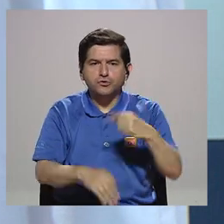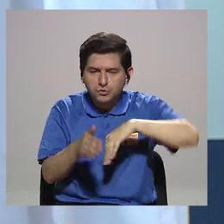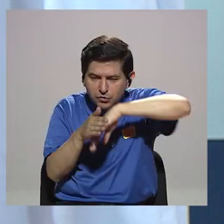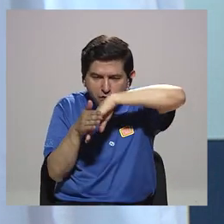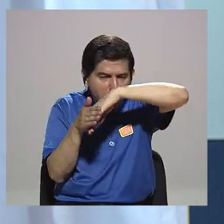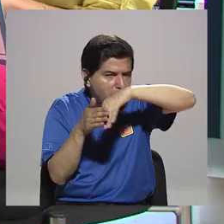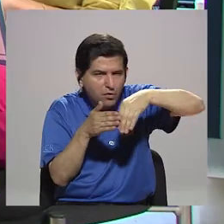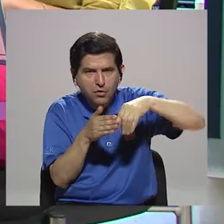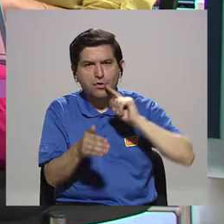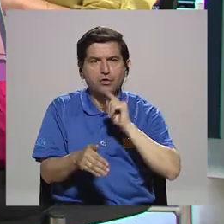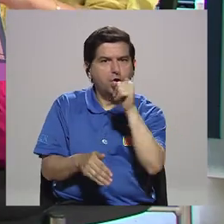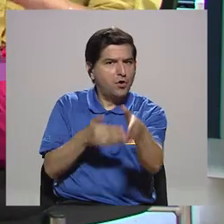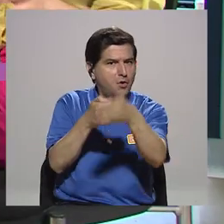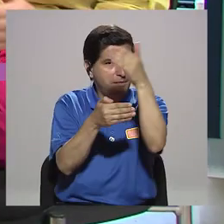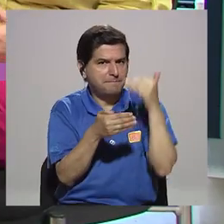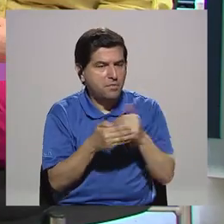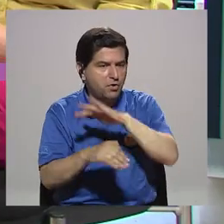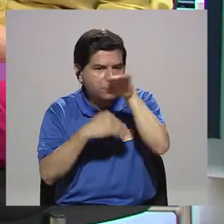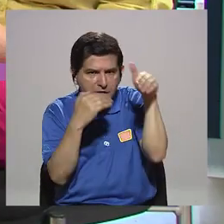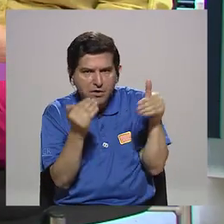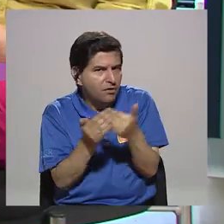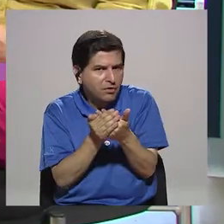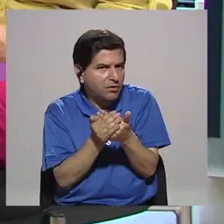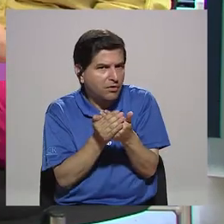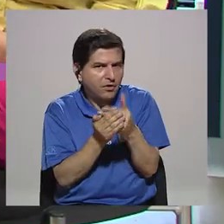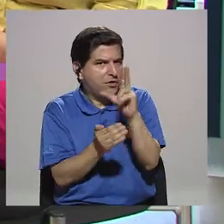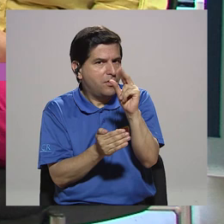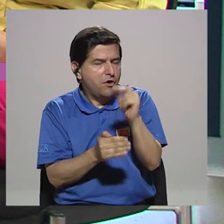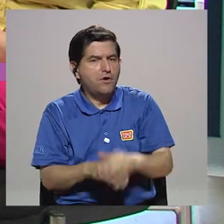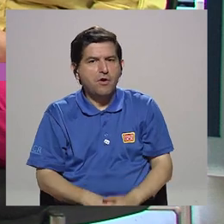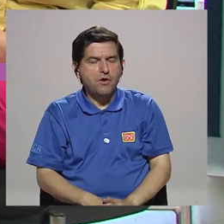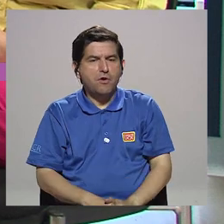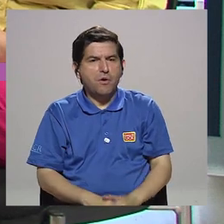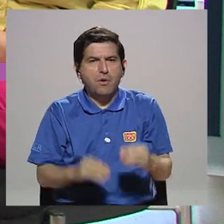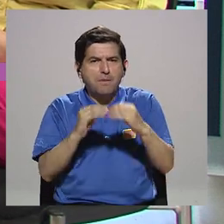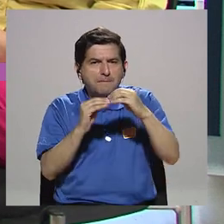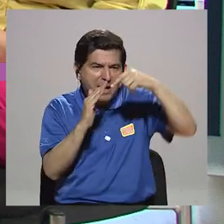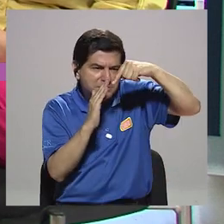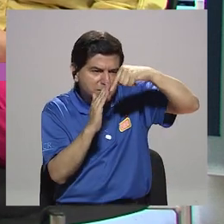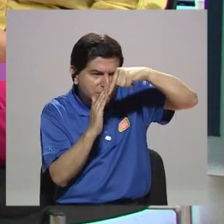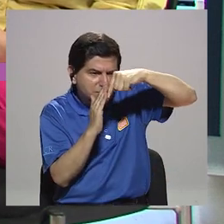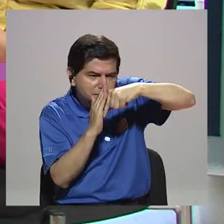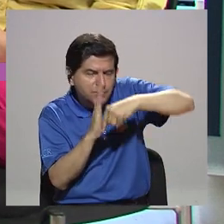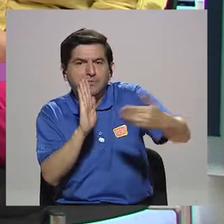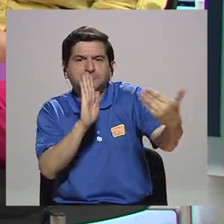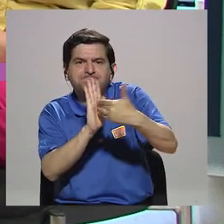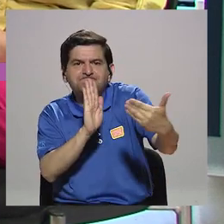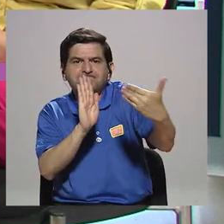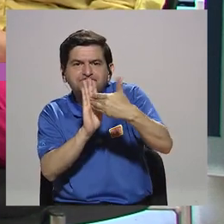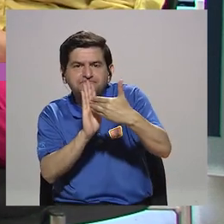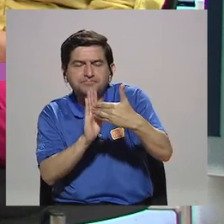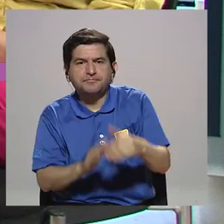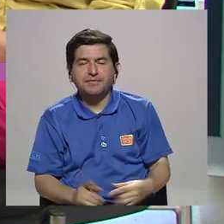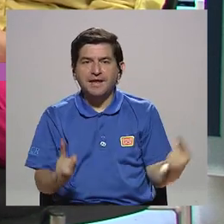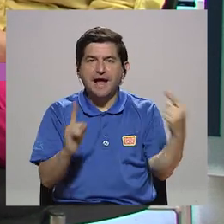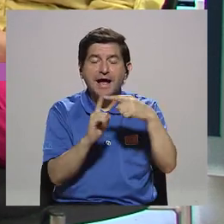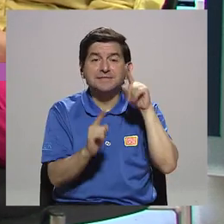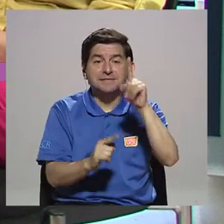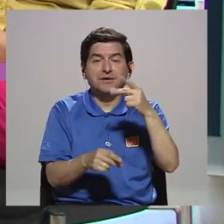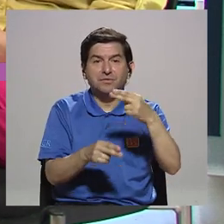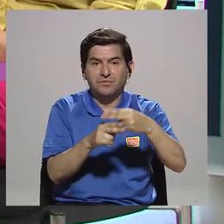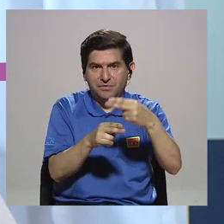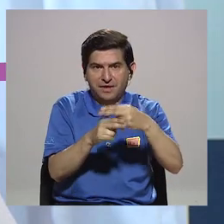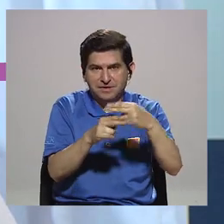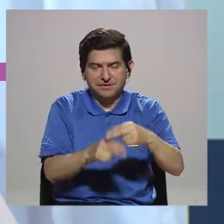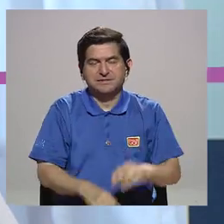solo en la capita, como vos decís, en toda la capita, sino hay capas más internas que afectan y llegan a una capa que